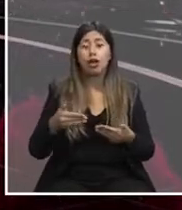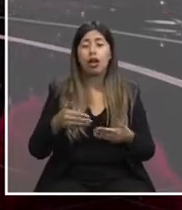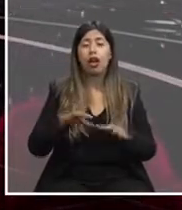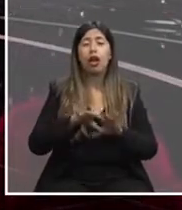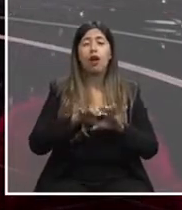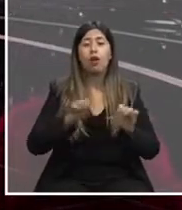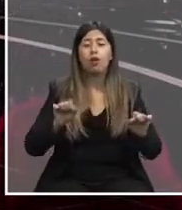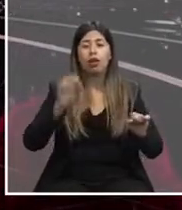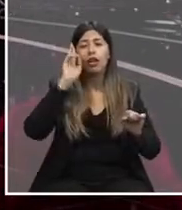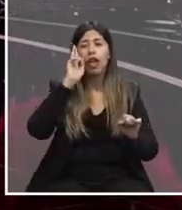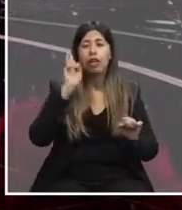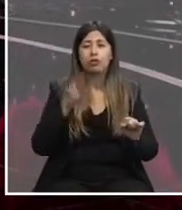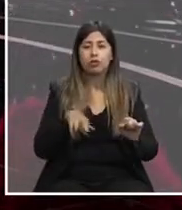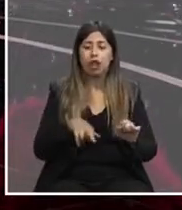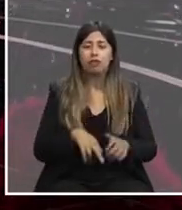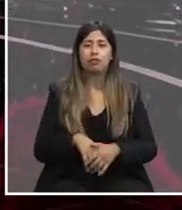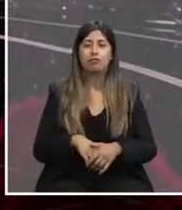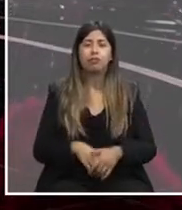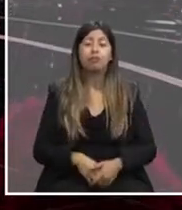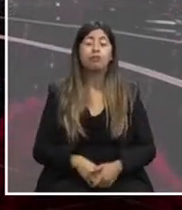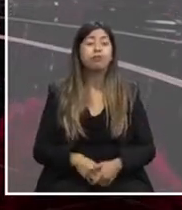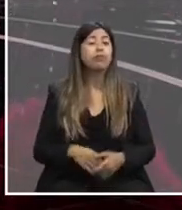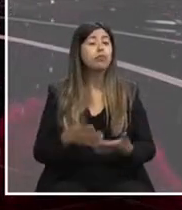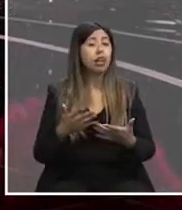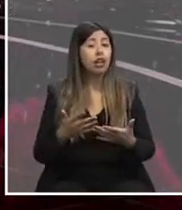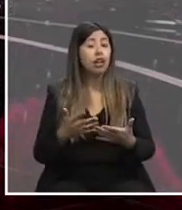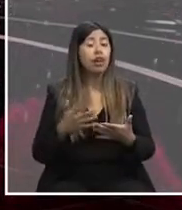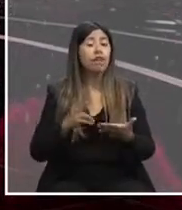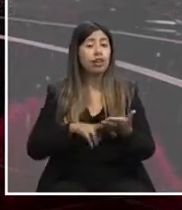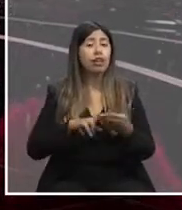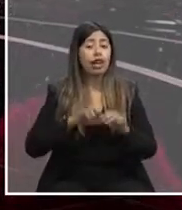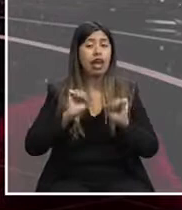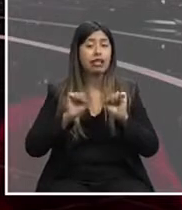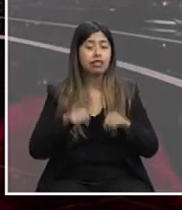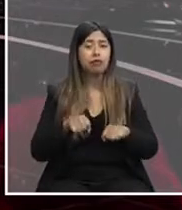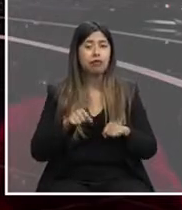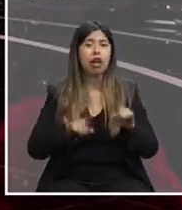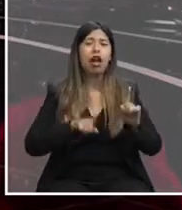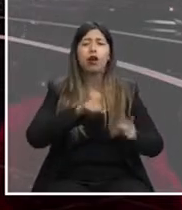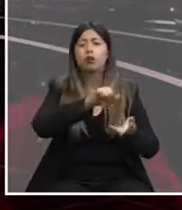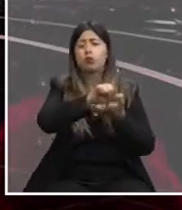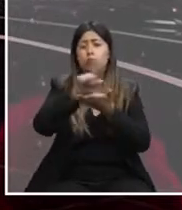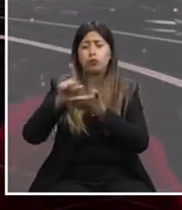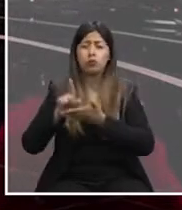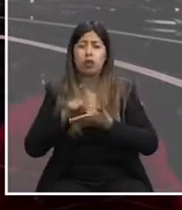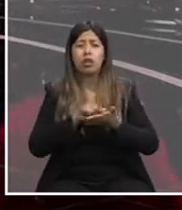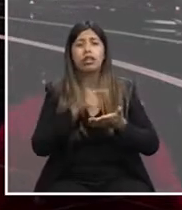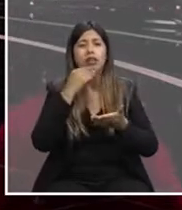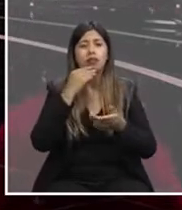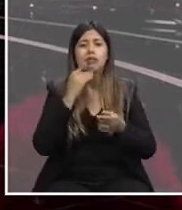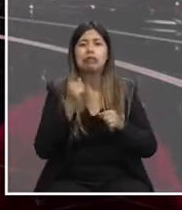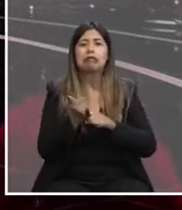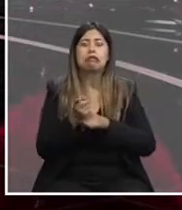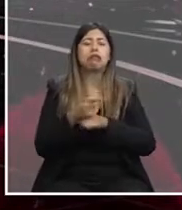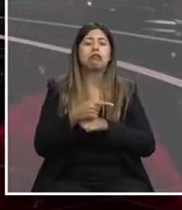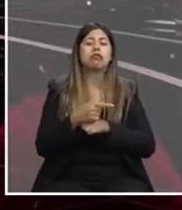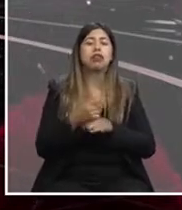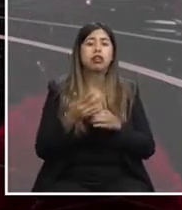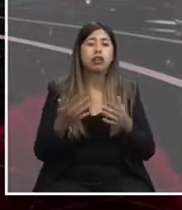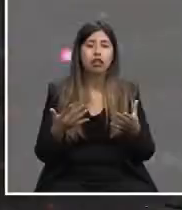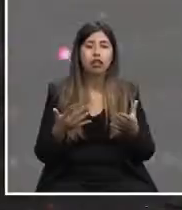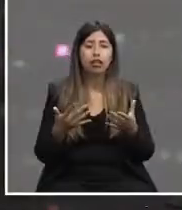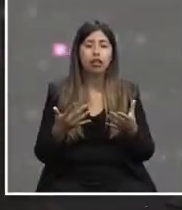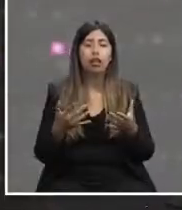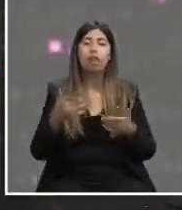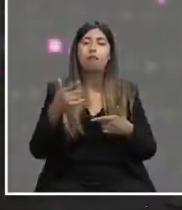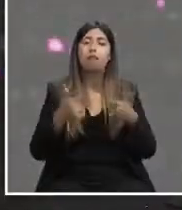entre diversos, sino que más bien lo que se ha aceptado, por lo menos en algunos lugares, y quizás se ha radicalizado también, es que la política es el